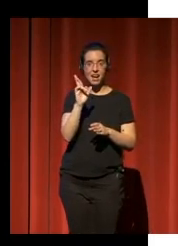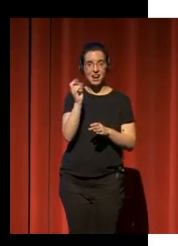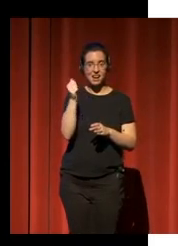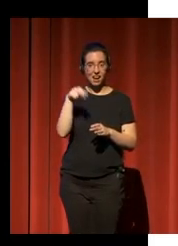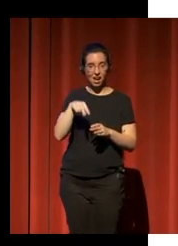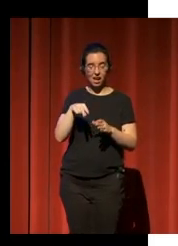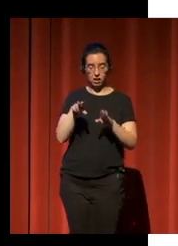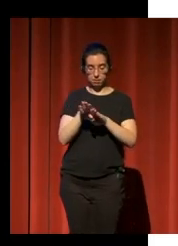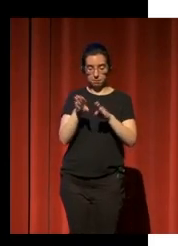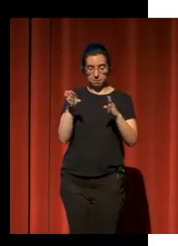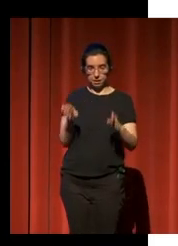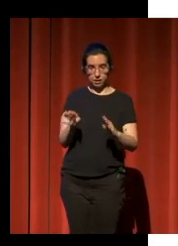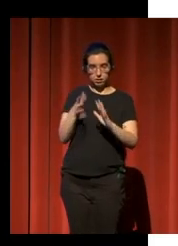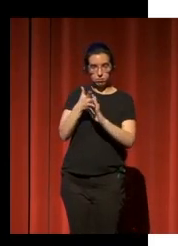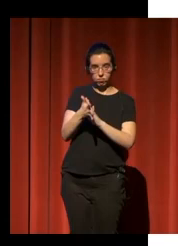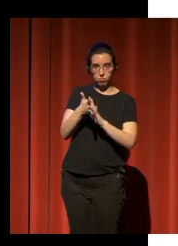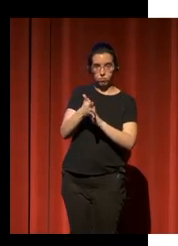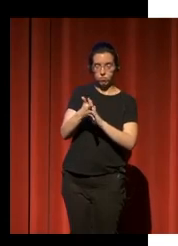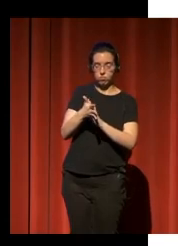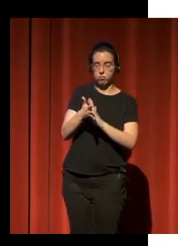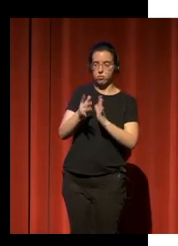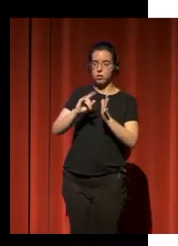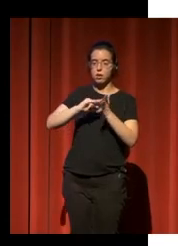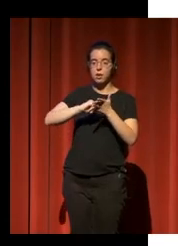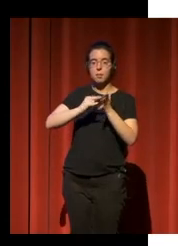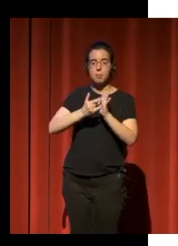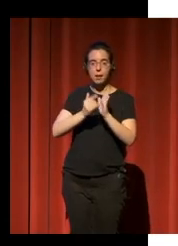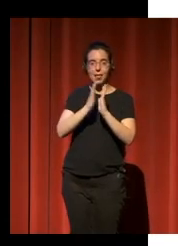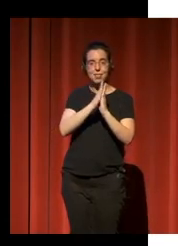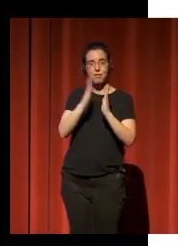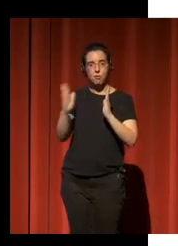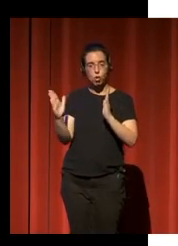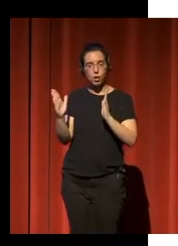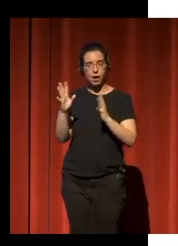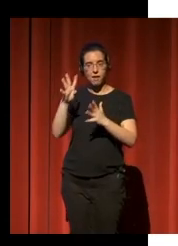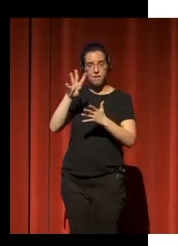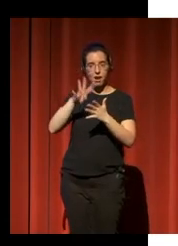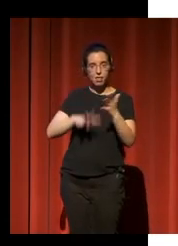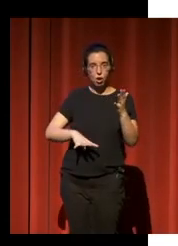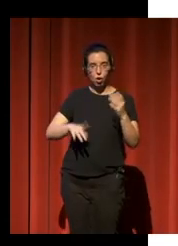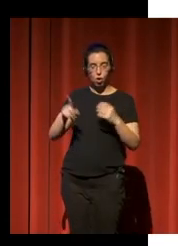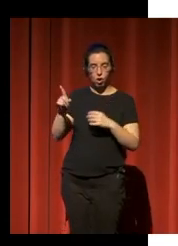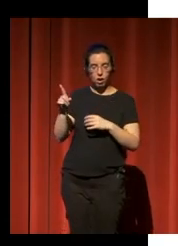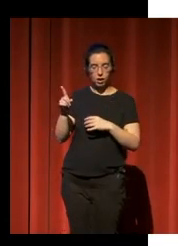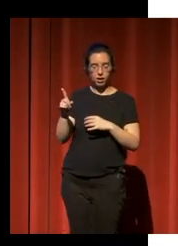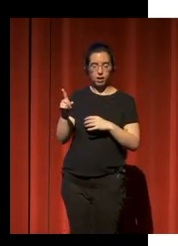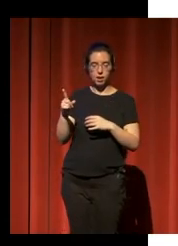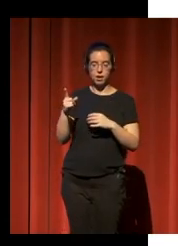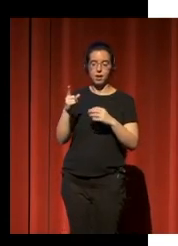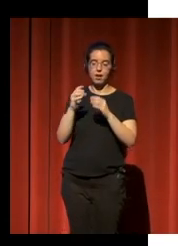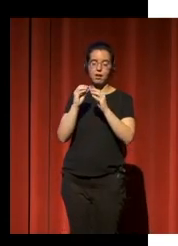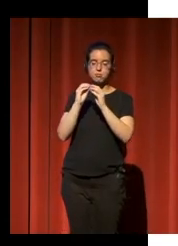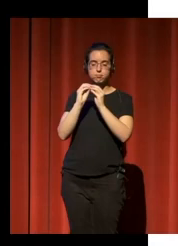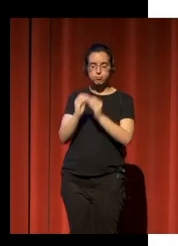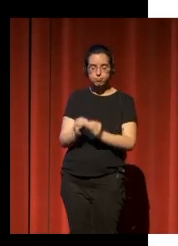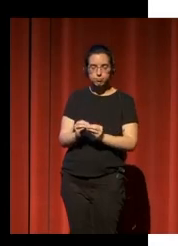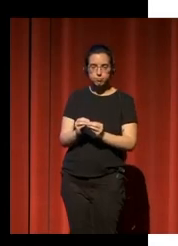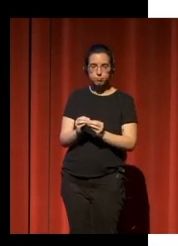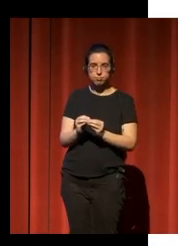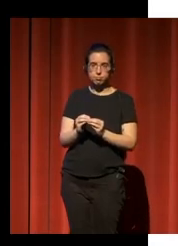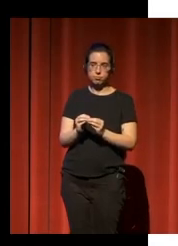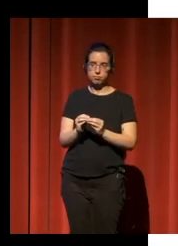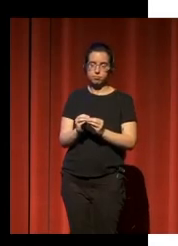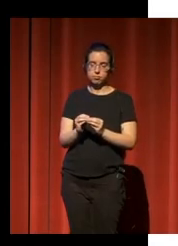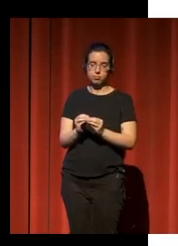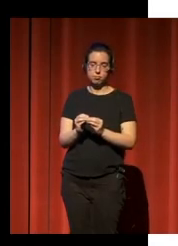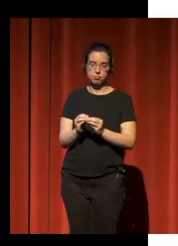el el plan de de bibliotecas de Barcelona se ha ido se ha hecho con la implicación de eh de